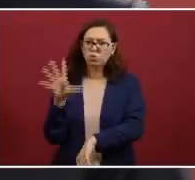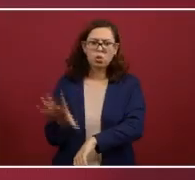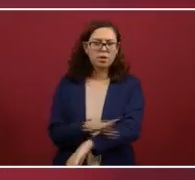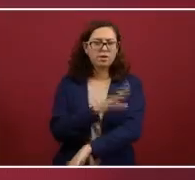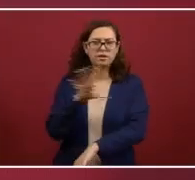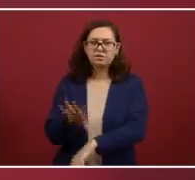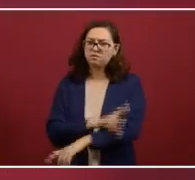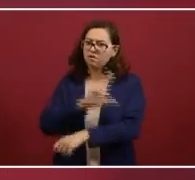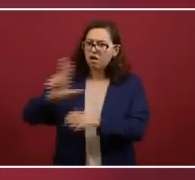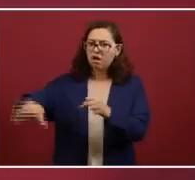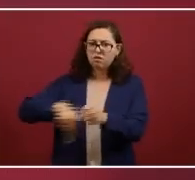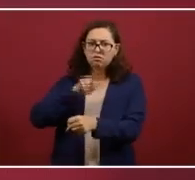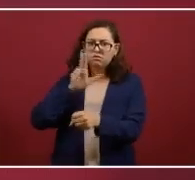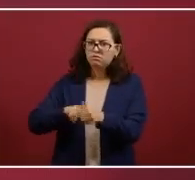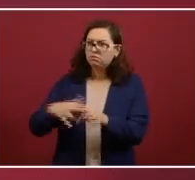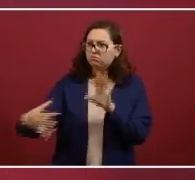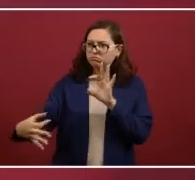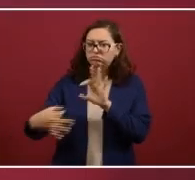renovables